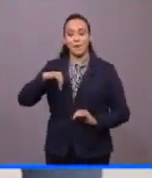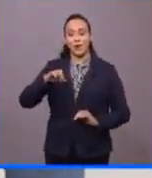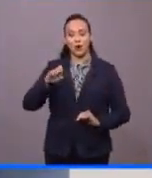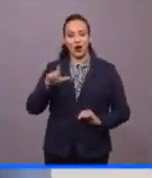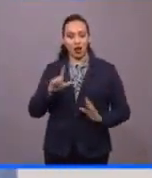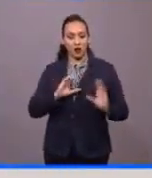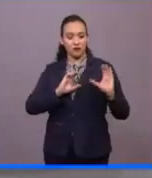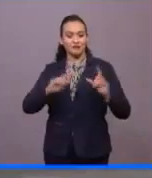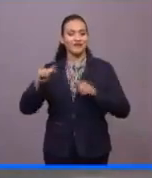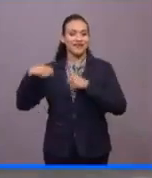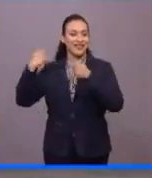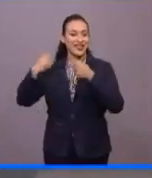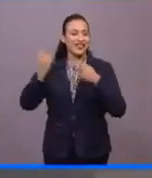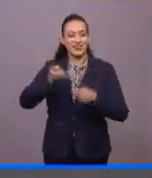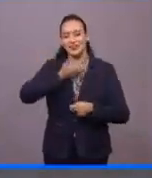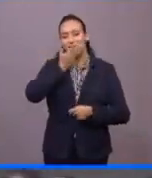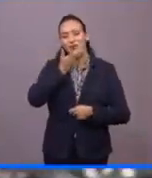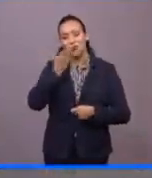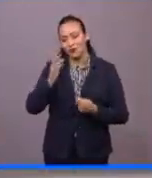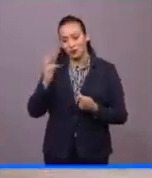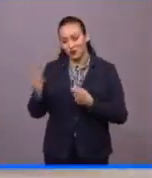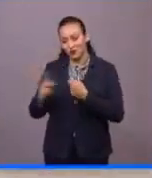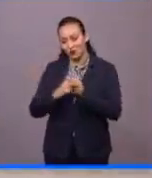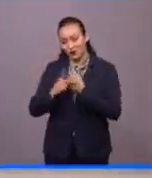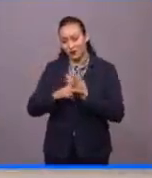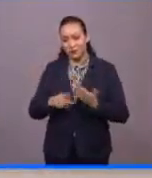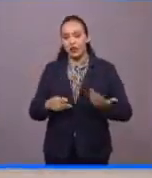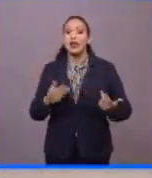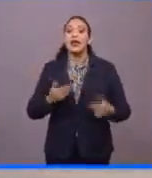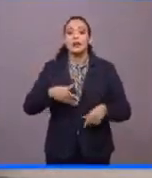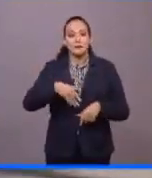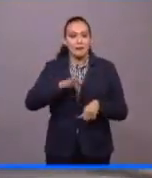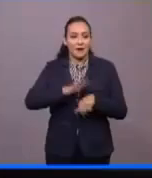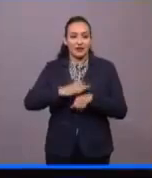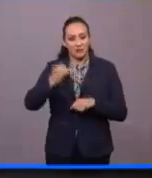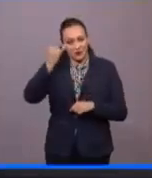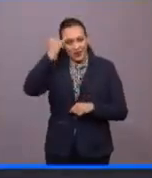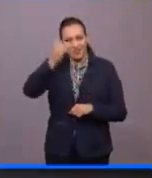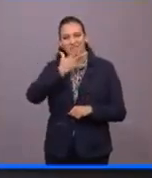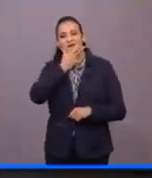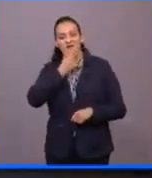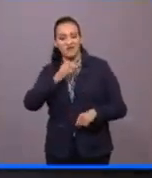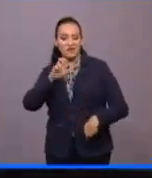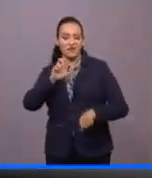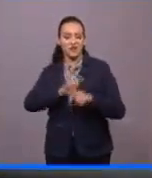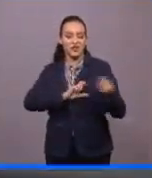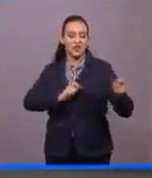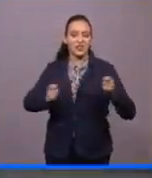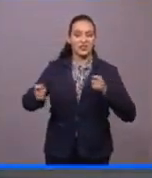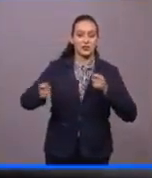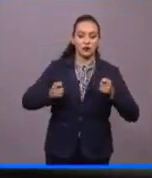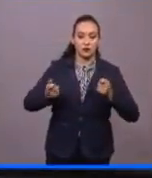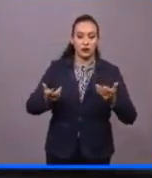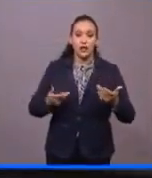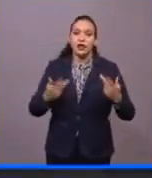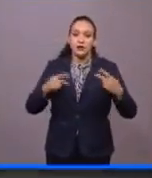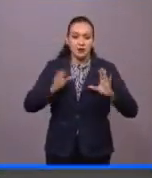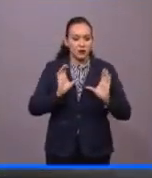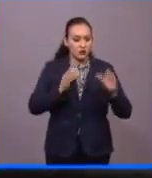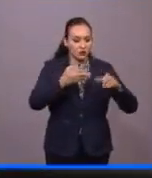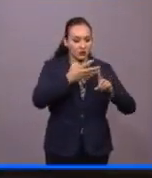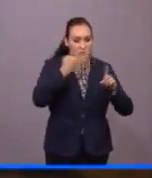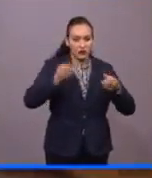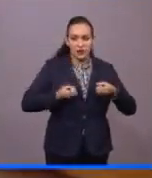valores tradicionales y las construcciones sociales patriarcales para censurar la libertad artística y de expresión de la